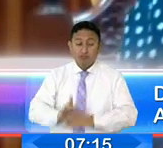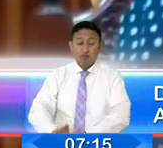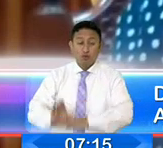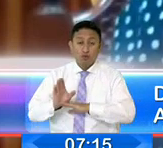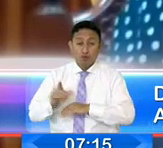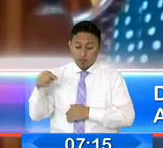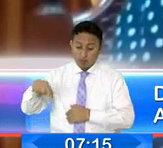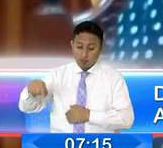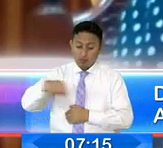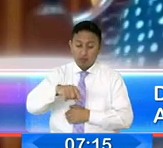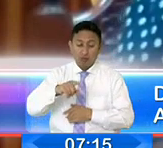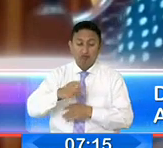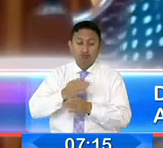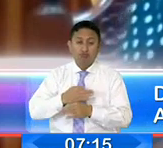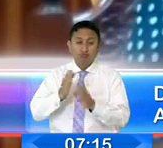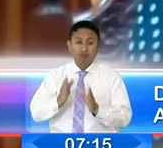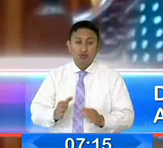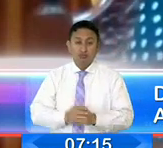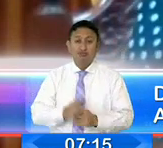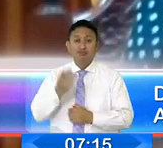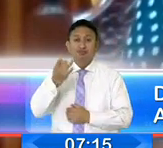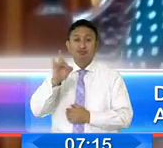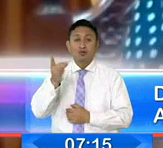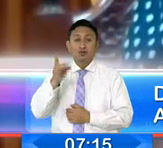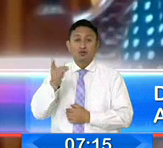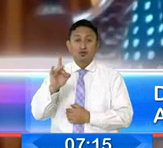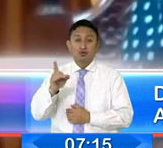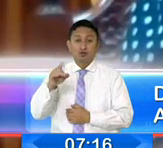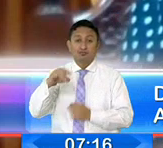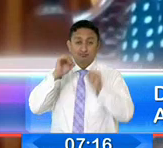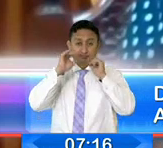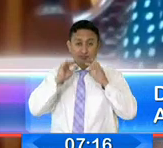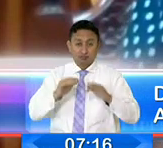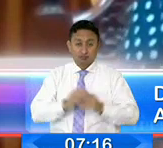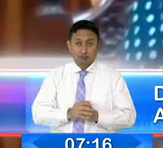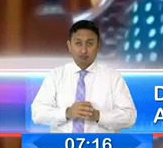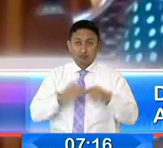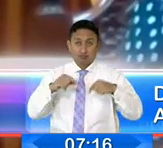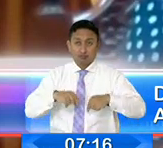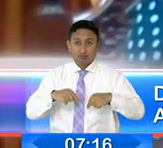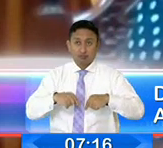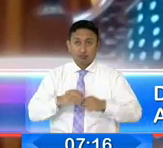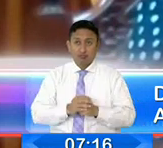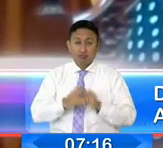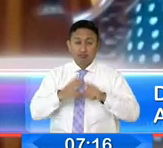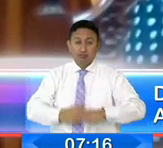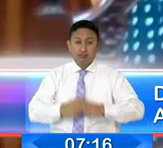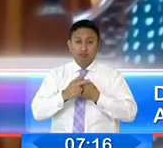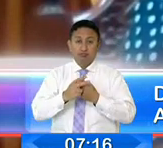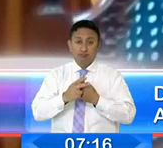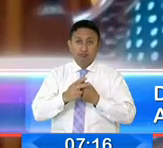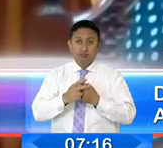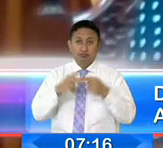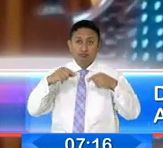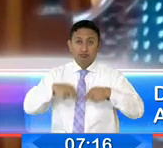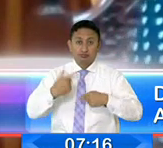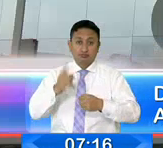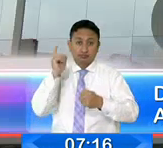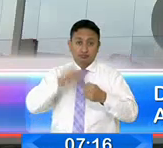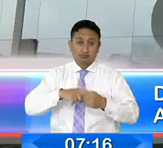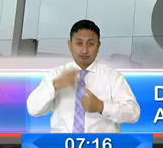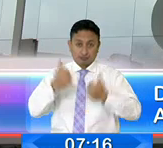que empezar ya sus funciones el 18 de septiembre, que corresponde el inicio de las inscripciones de